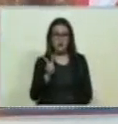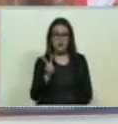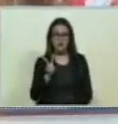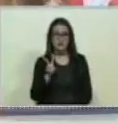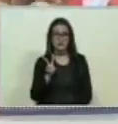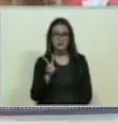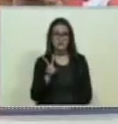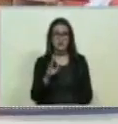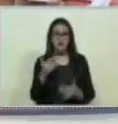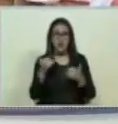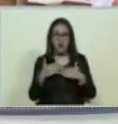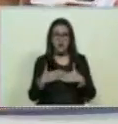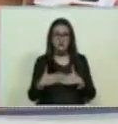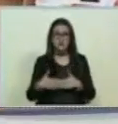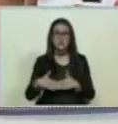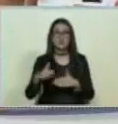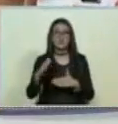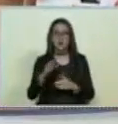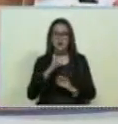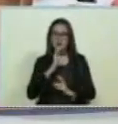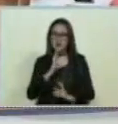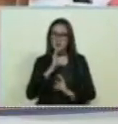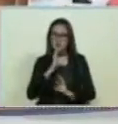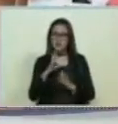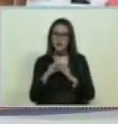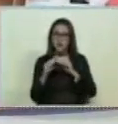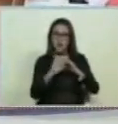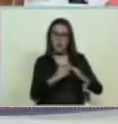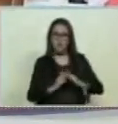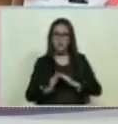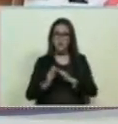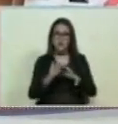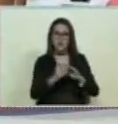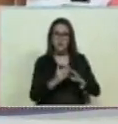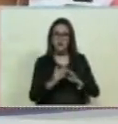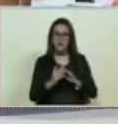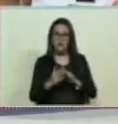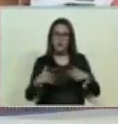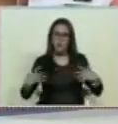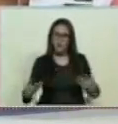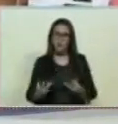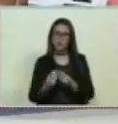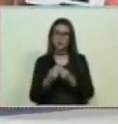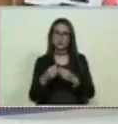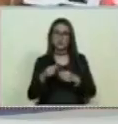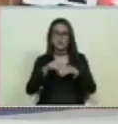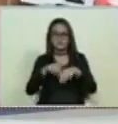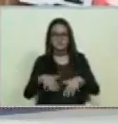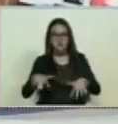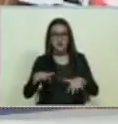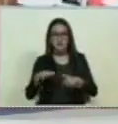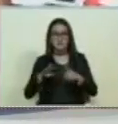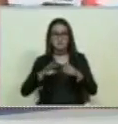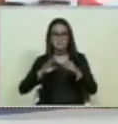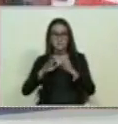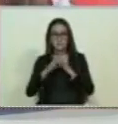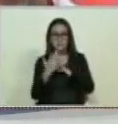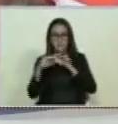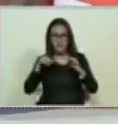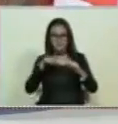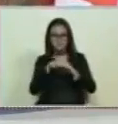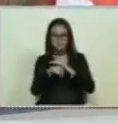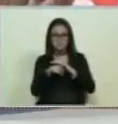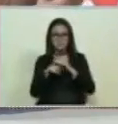donde venimos dándole respuesta a las comunidades, junto con la misión Barrio Nuevo, Barrio Tricolor,